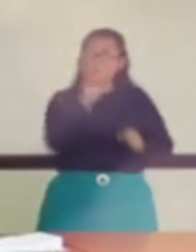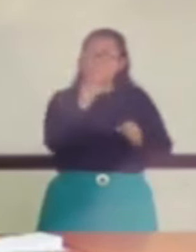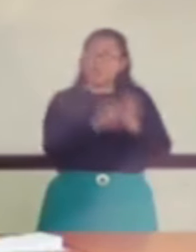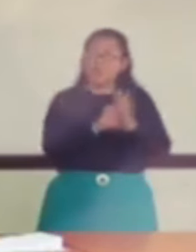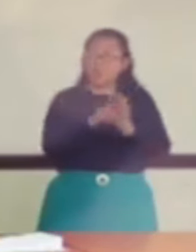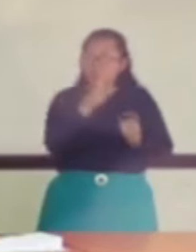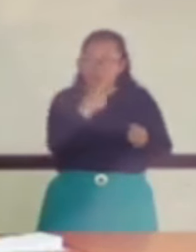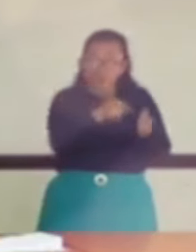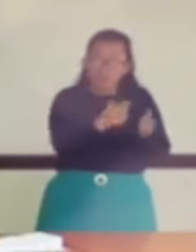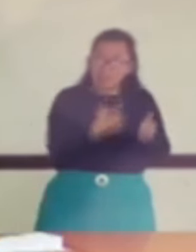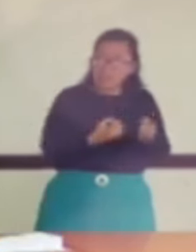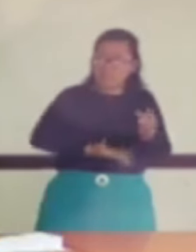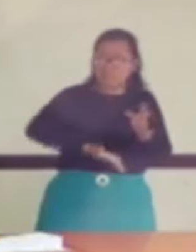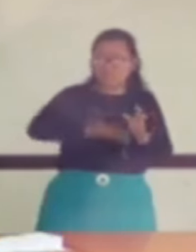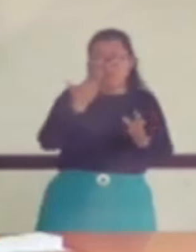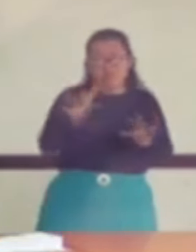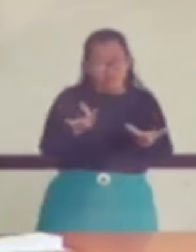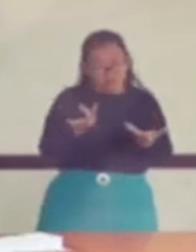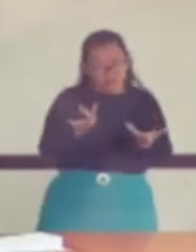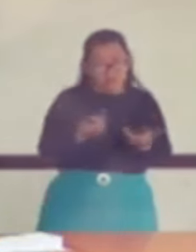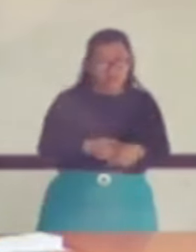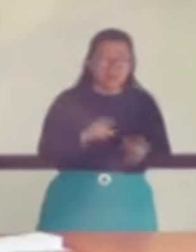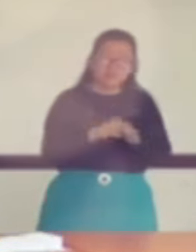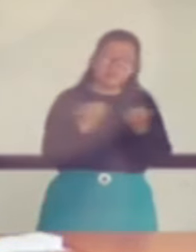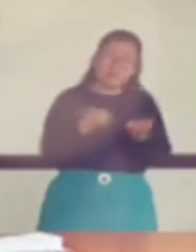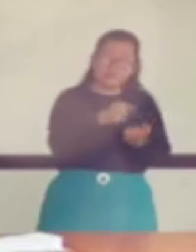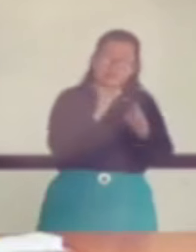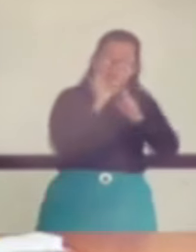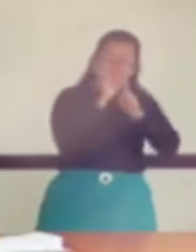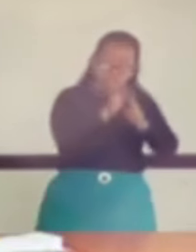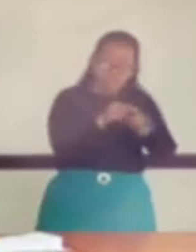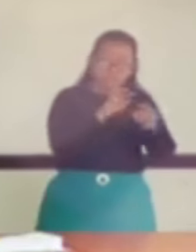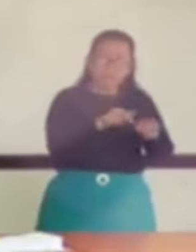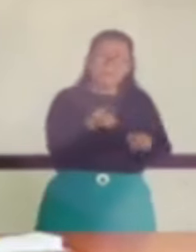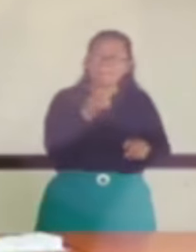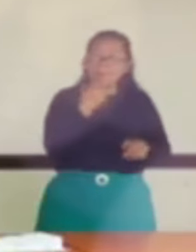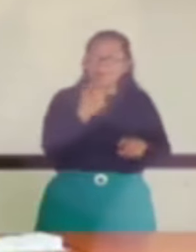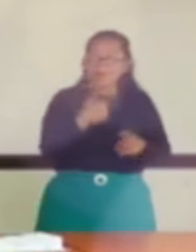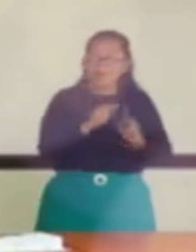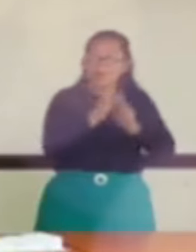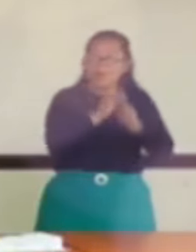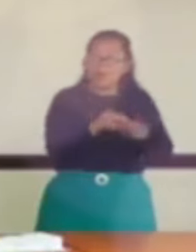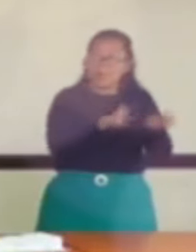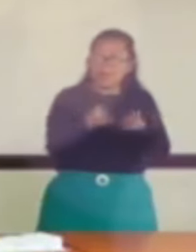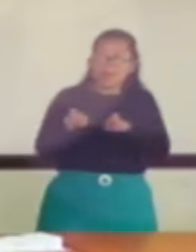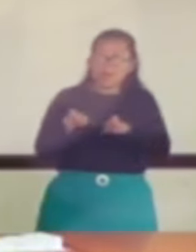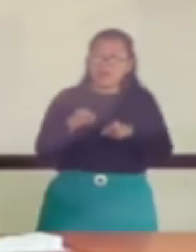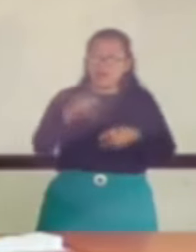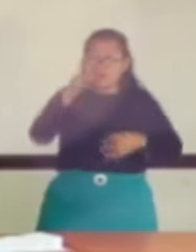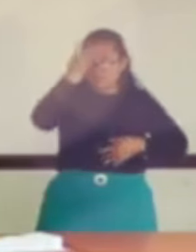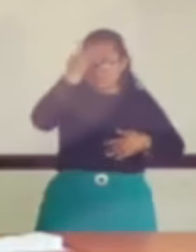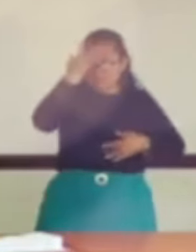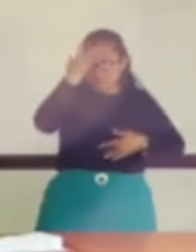monto como el que se está estableciendo, y especialmente está dirigido a este tipo de medicamentos que son para enfermedades